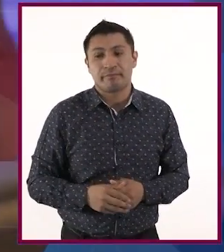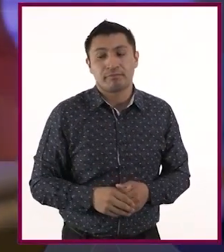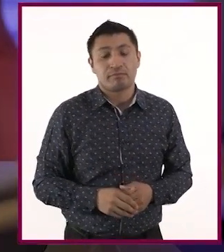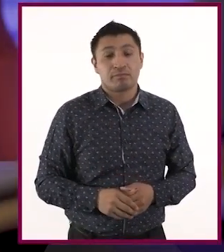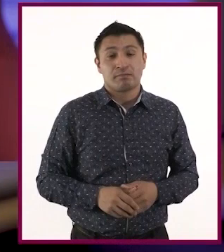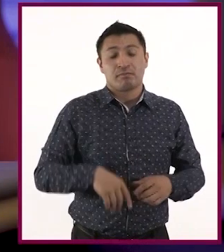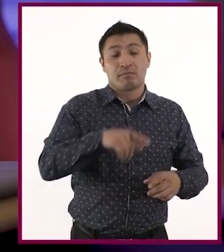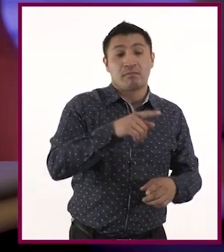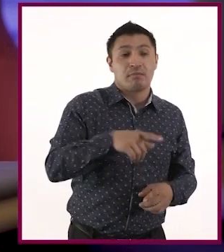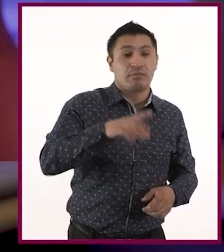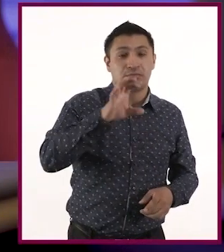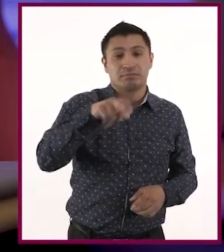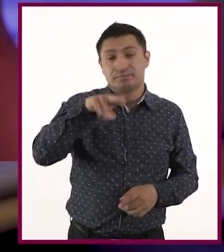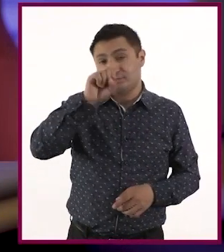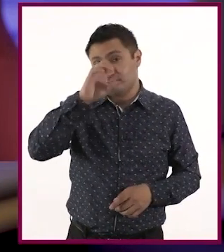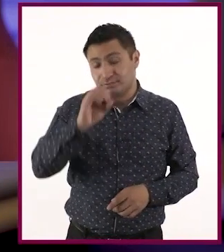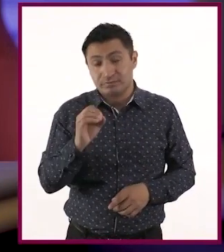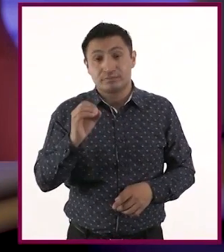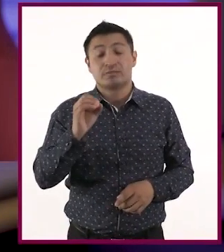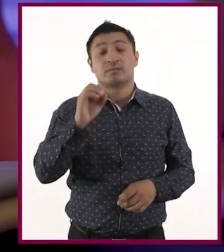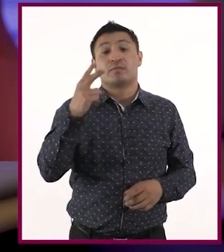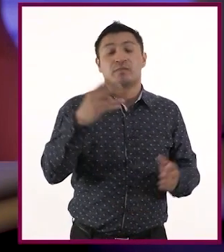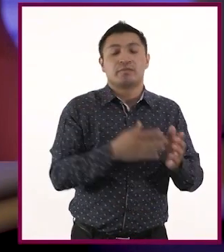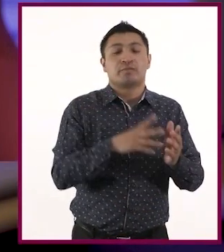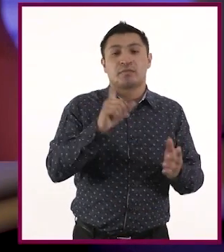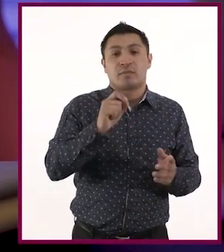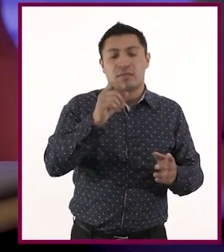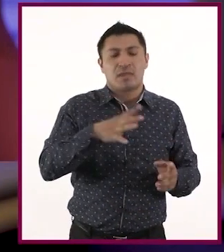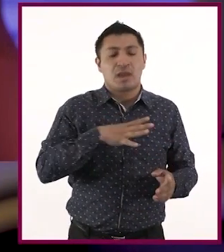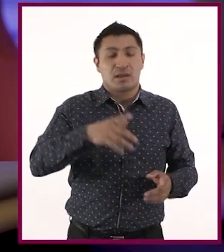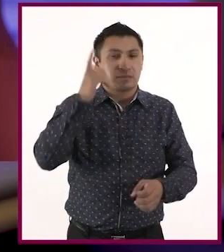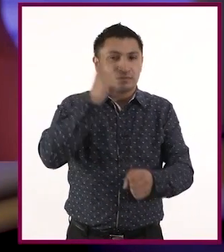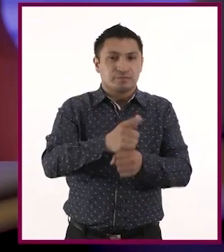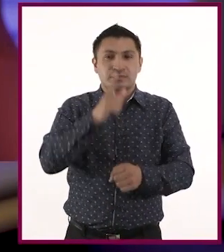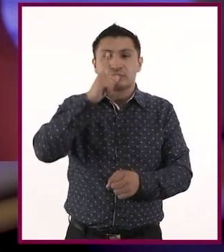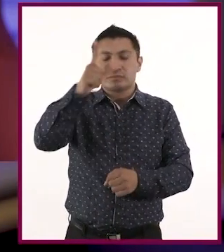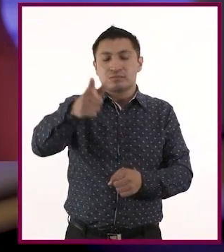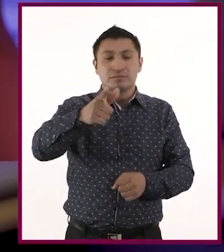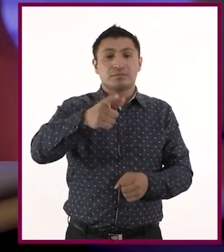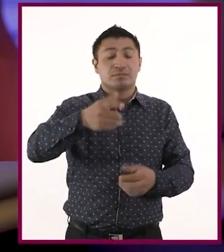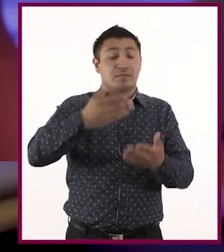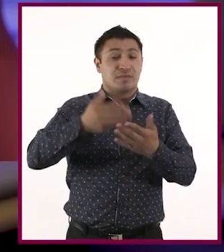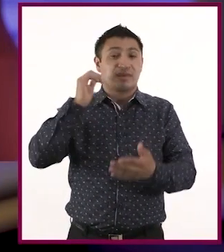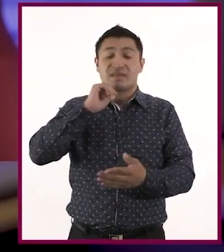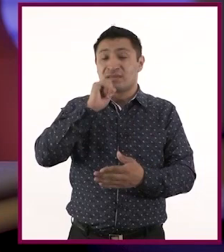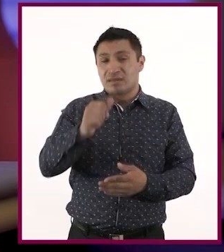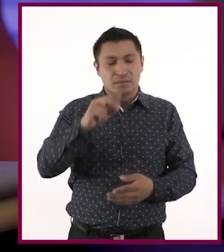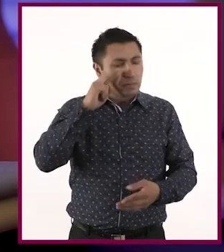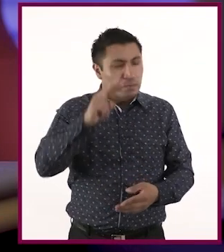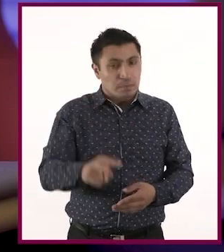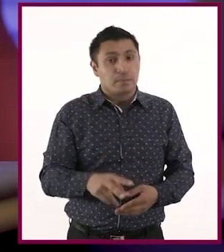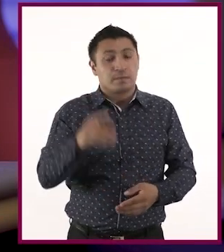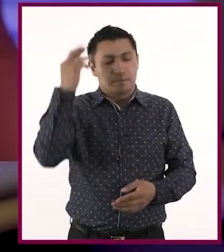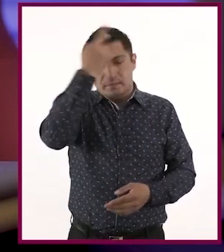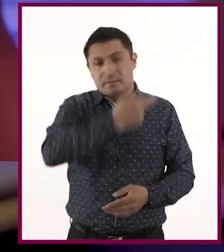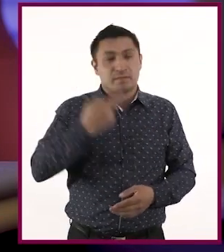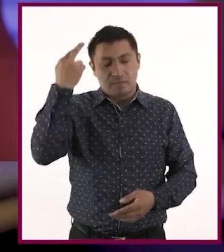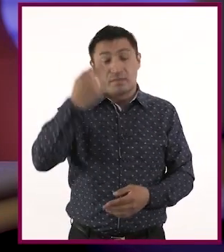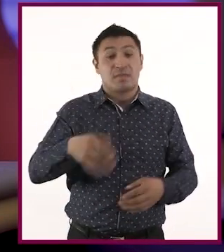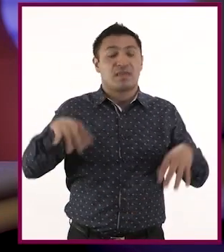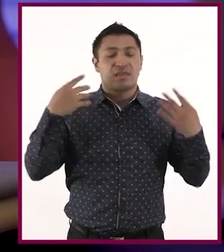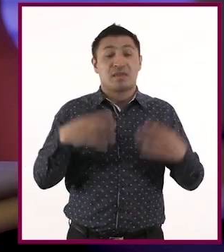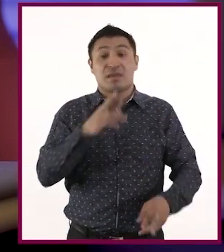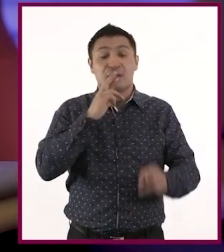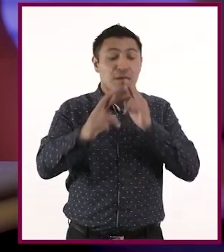El Censo de Población y Vivienda realizado en 2020 llevó a la luz una realidad religiosa que antes no era visible. Y analizar a fondo los resultados nos